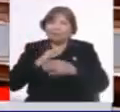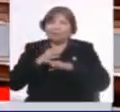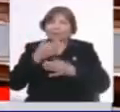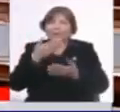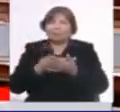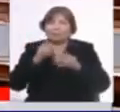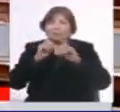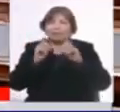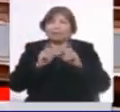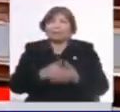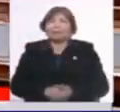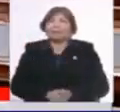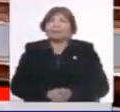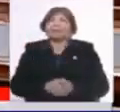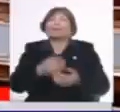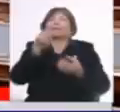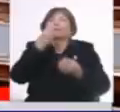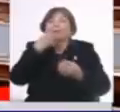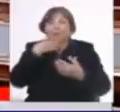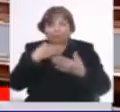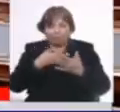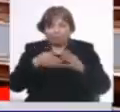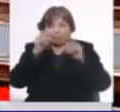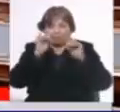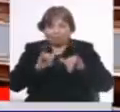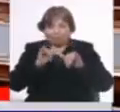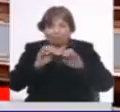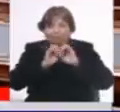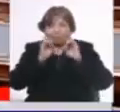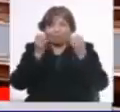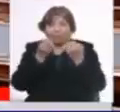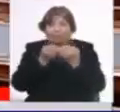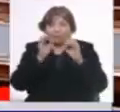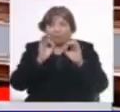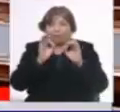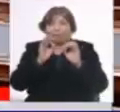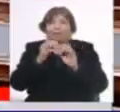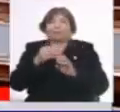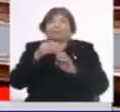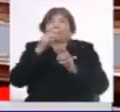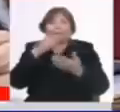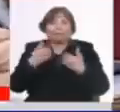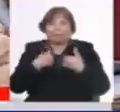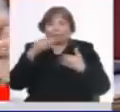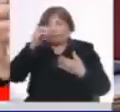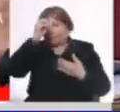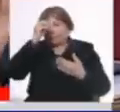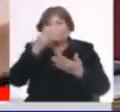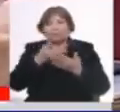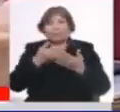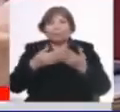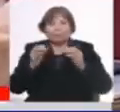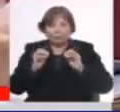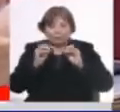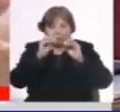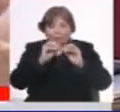intermedio volver a preguntar. Nos dicen que van a mantener al equipo especial, ese equipo del que usted no tenía conocimiento, que